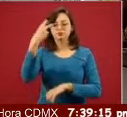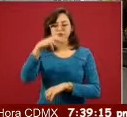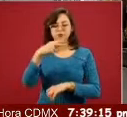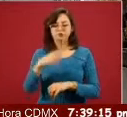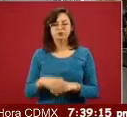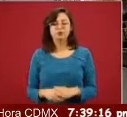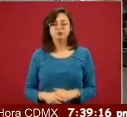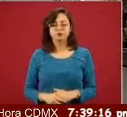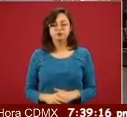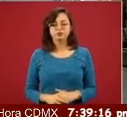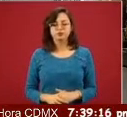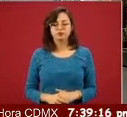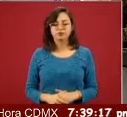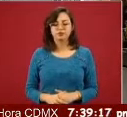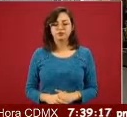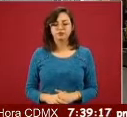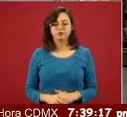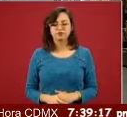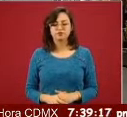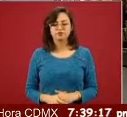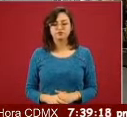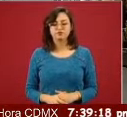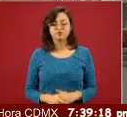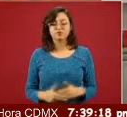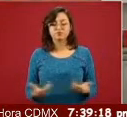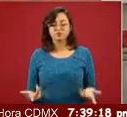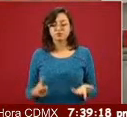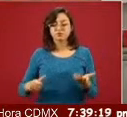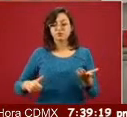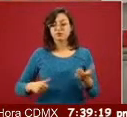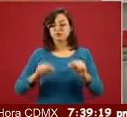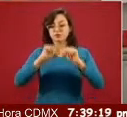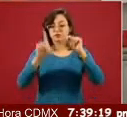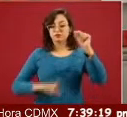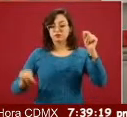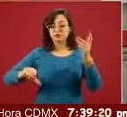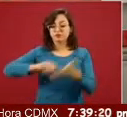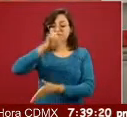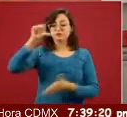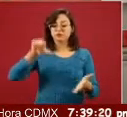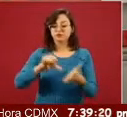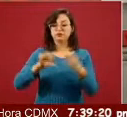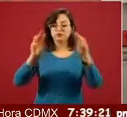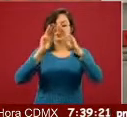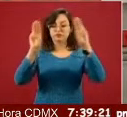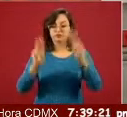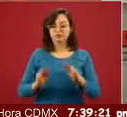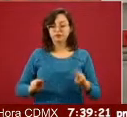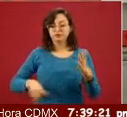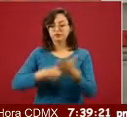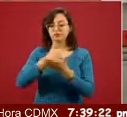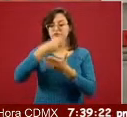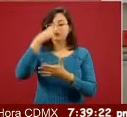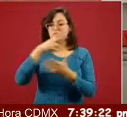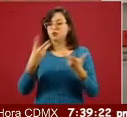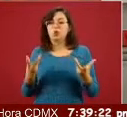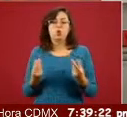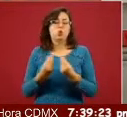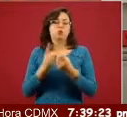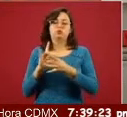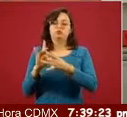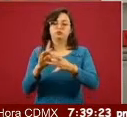aquí necesitamos que la zona metropolitana del Valle de México funcione como una sola unidad. Decíamos ayer, aunque